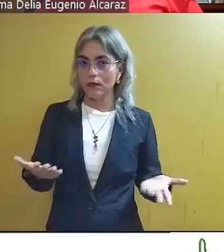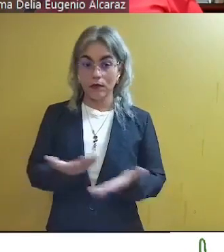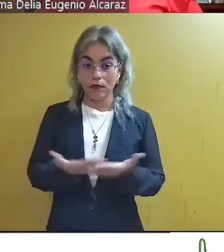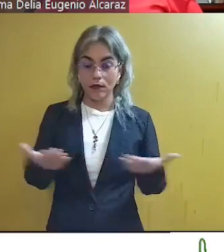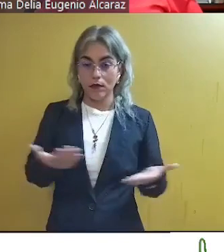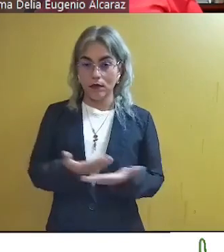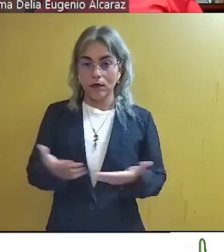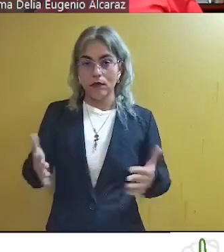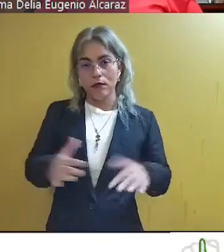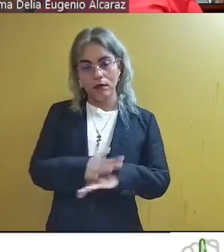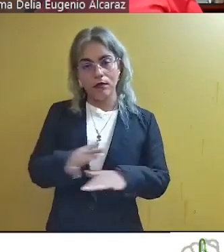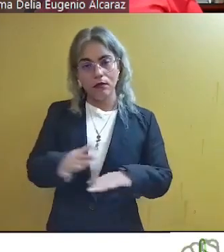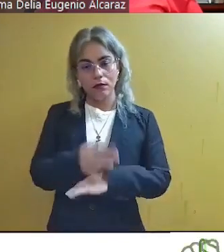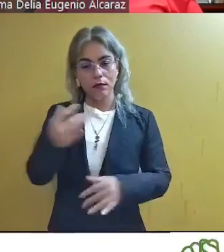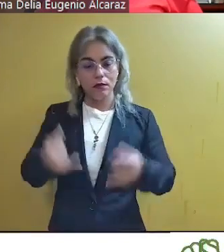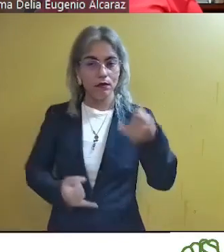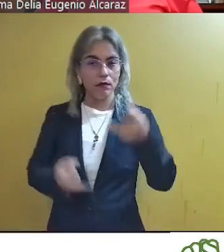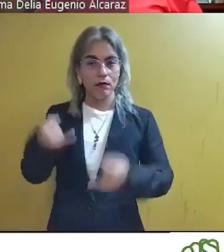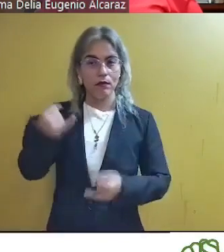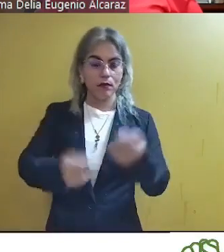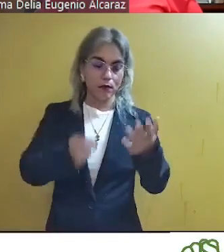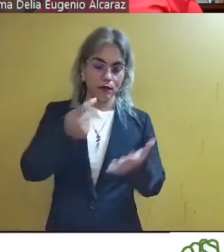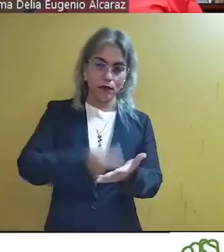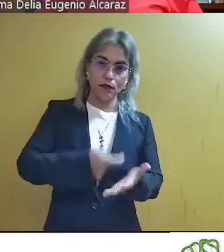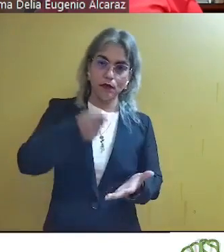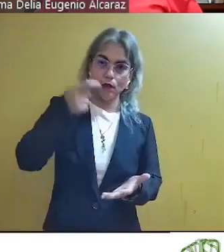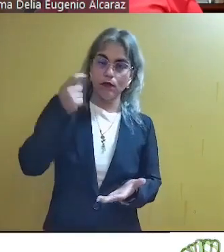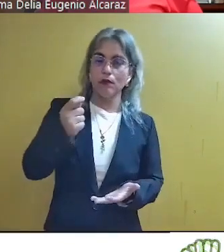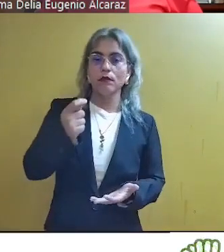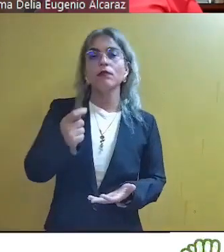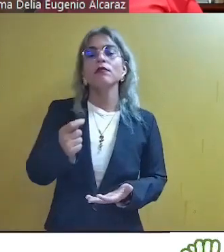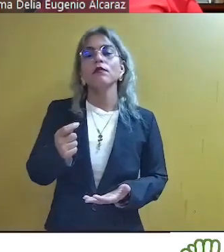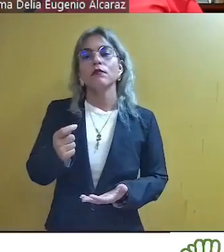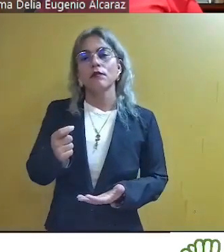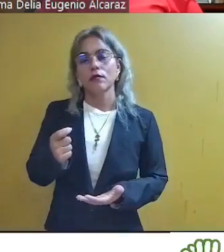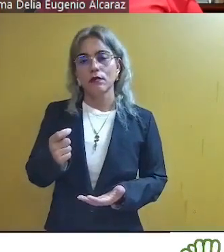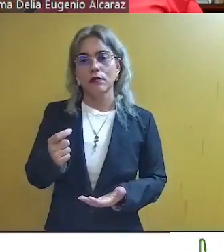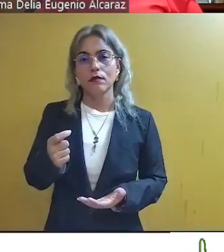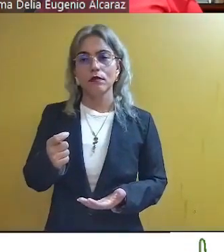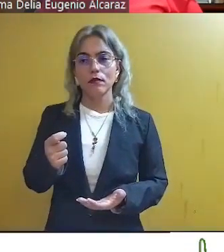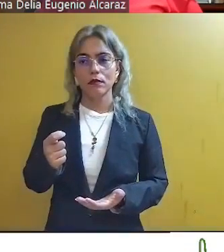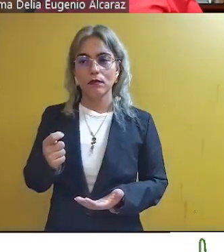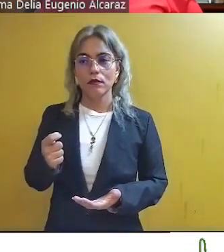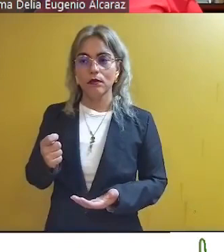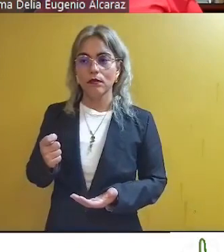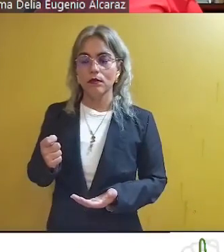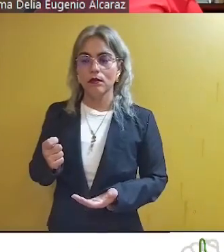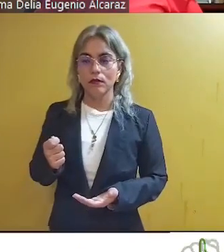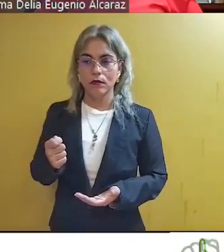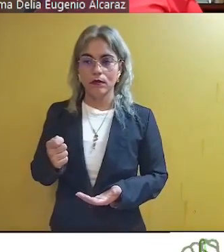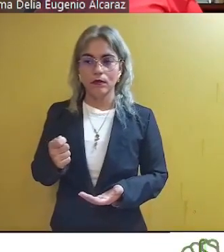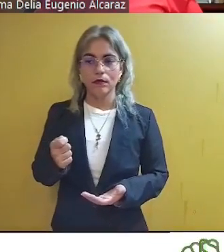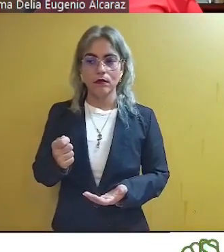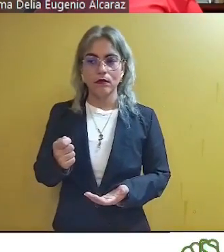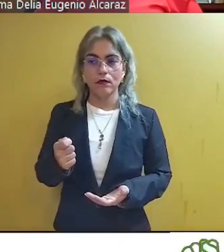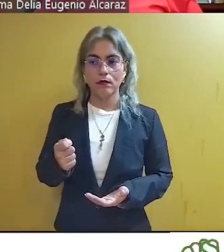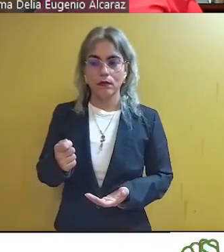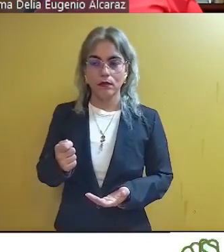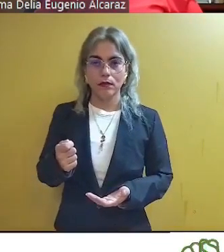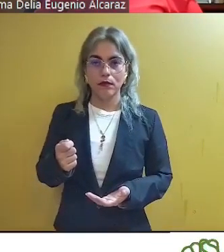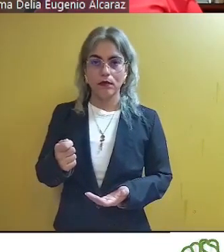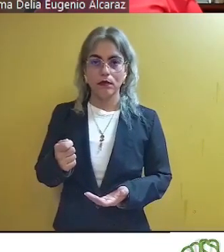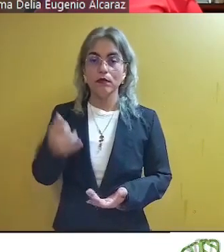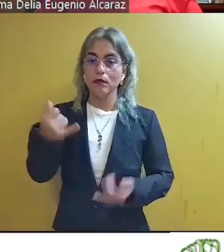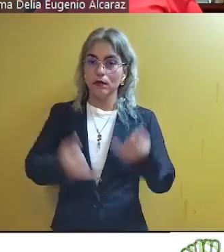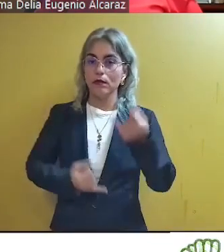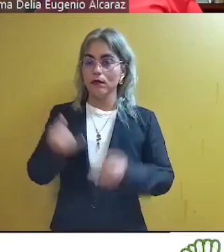imposibilidad jurídica para cumplir con una sentencia si el motivo aducido descansa en un punto o una cuestión que fue o debió ser materia de